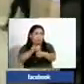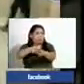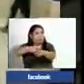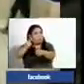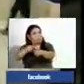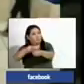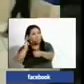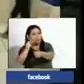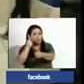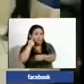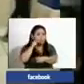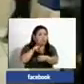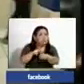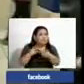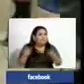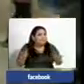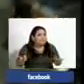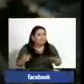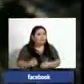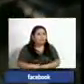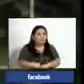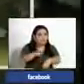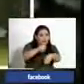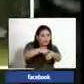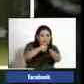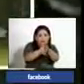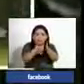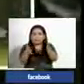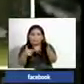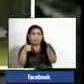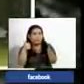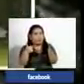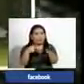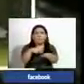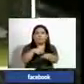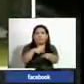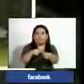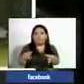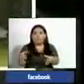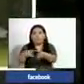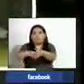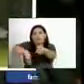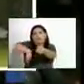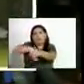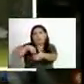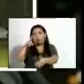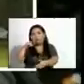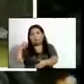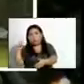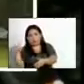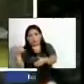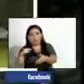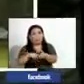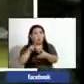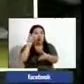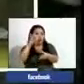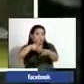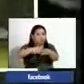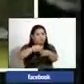que me marcaron una... digamos un buen momento en Santa Tecla. Dos elementos se han